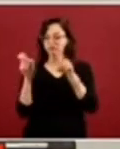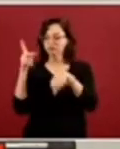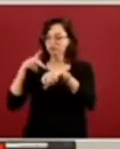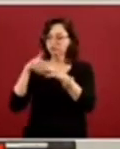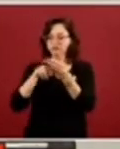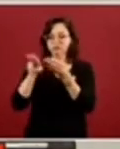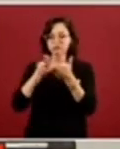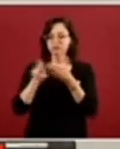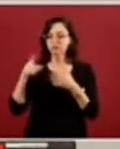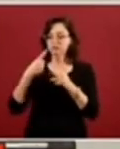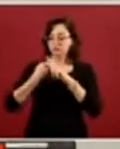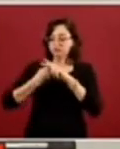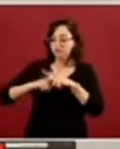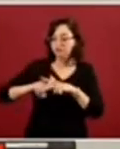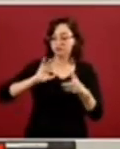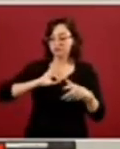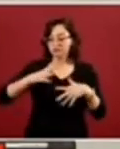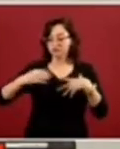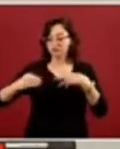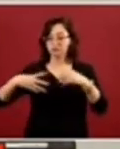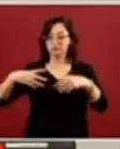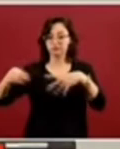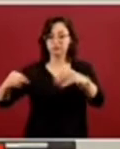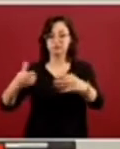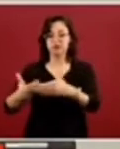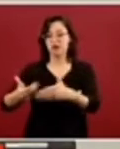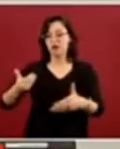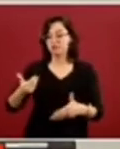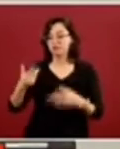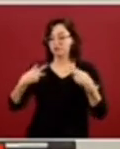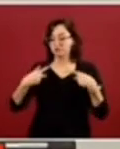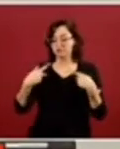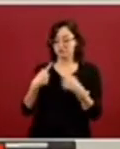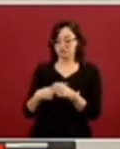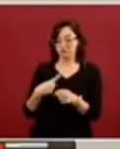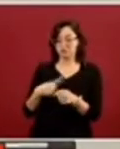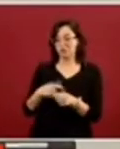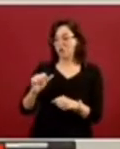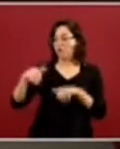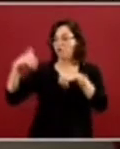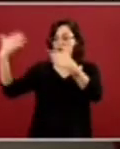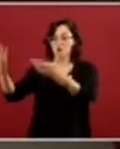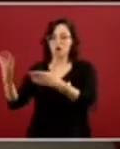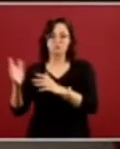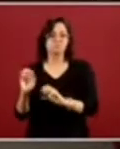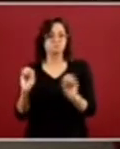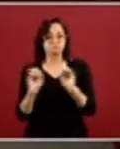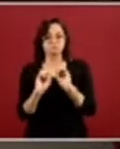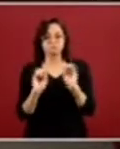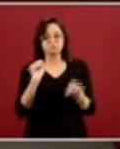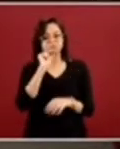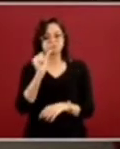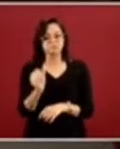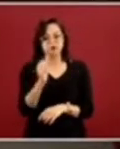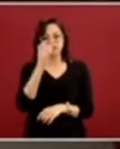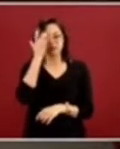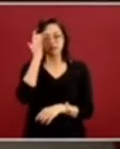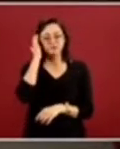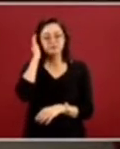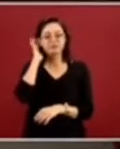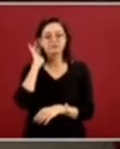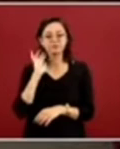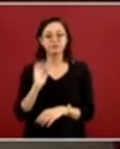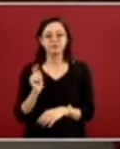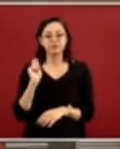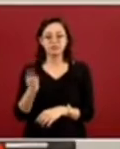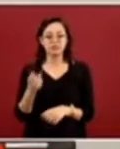el que se dio el contagio, no se había recibido a ningún paciente de COVID. Es importante decirlo, no fue un contagio